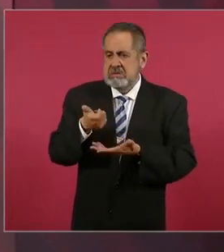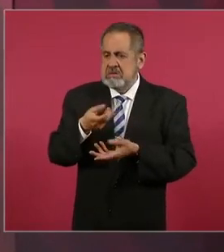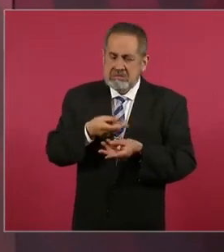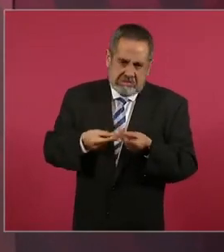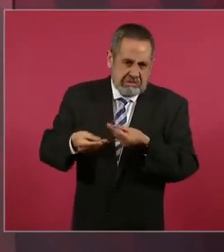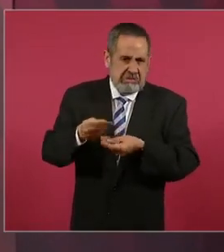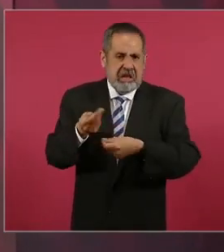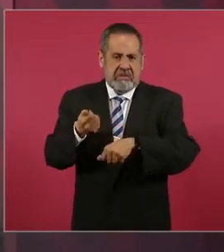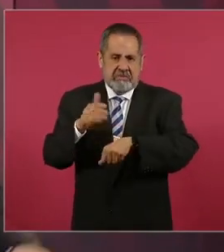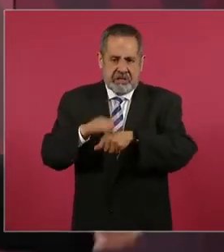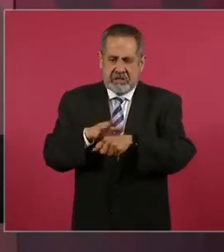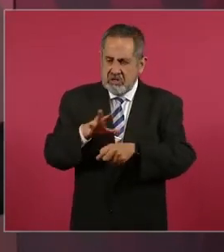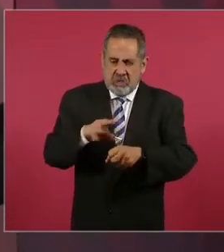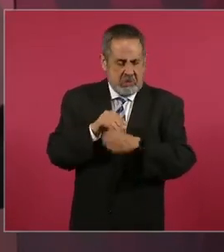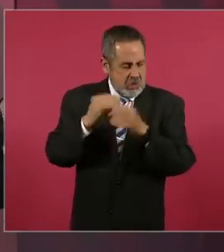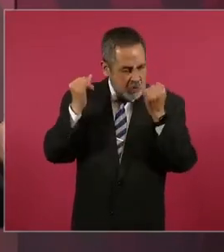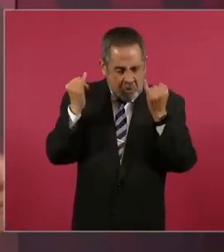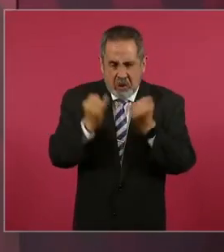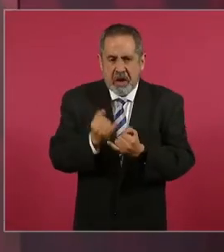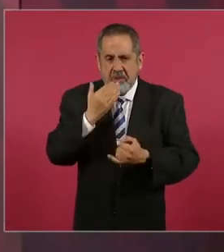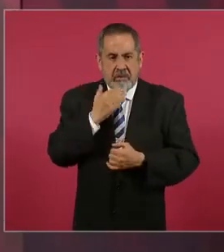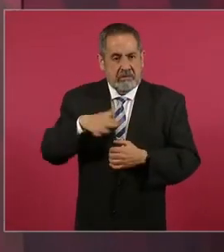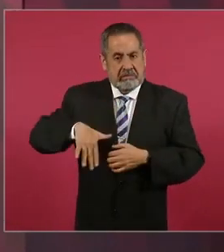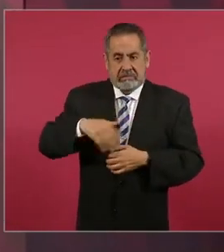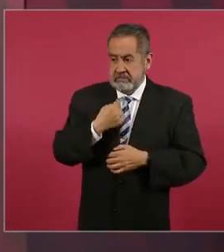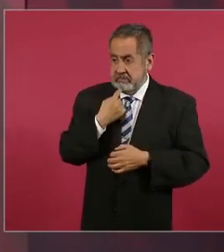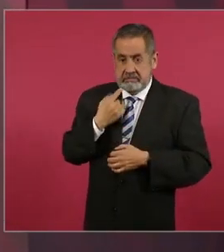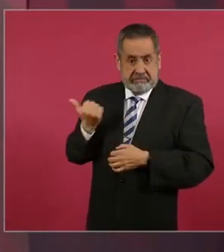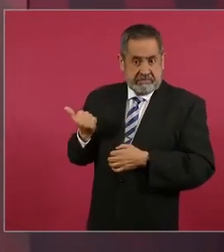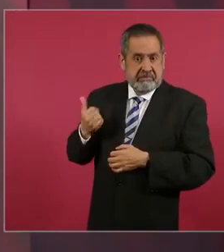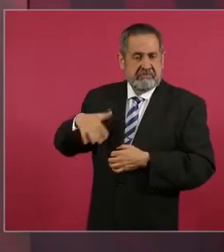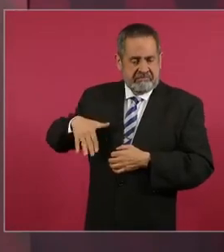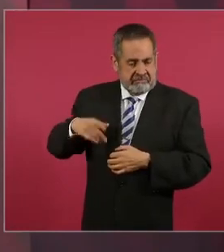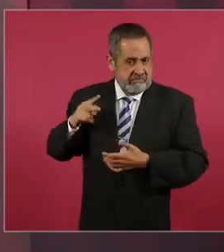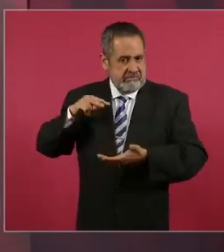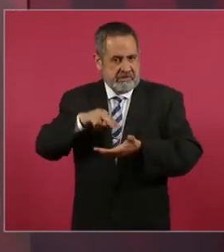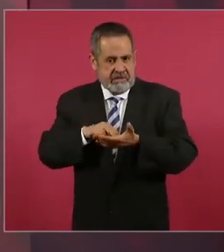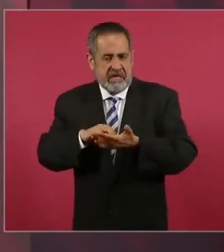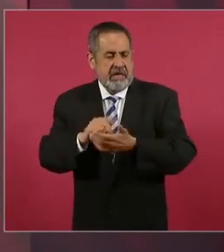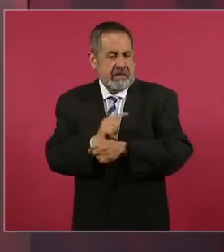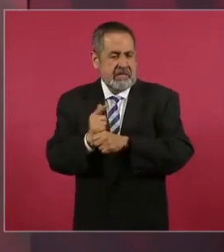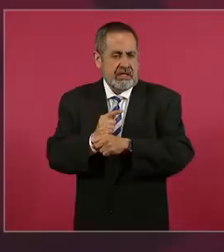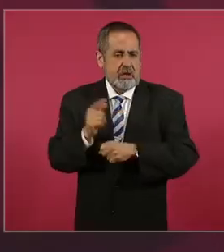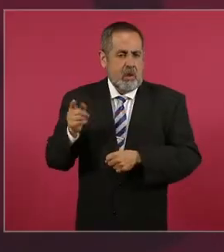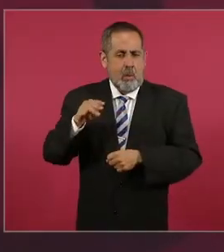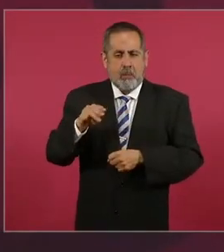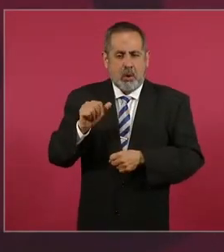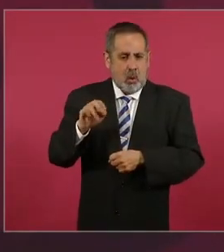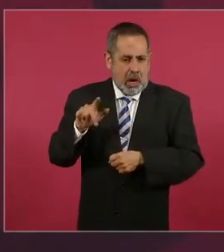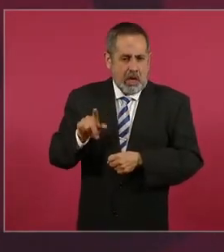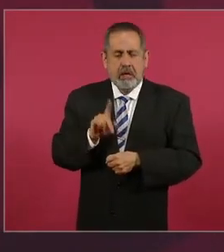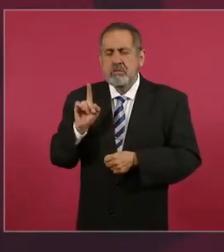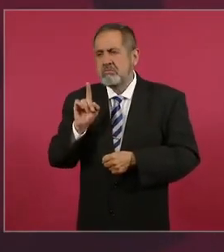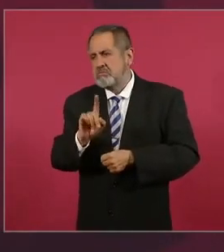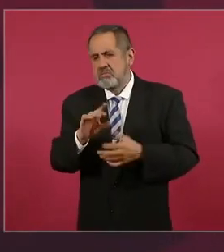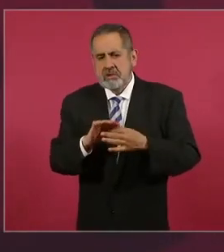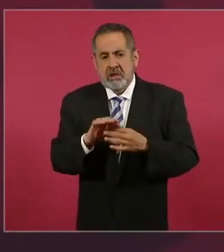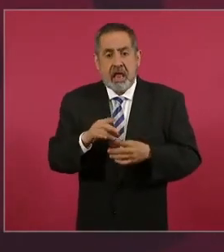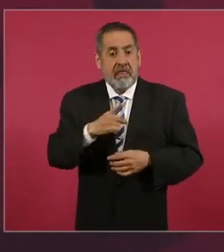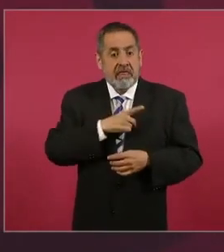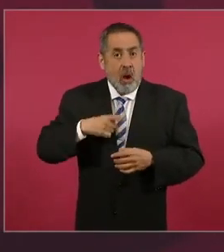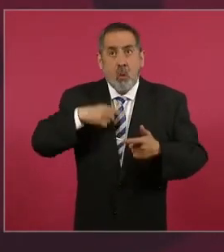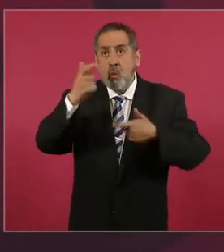administración, igual lo que aquí acaba de mencionar Eliseo Bartz. Hay una disminución en la